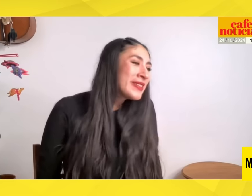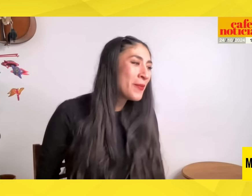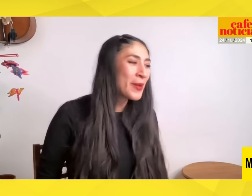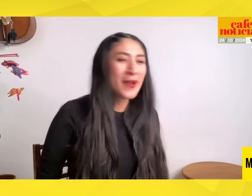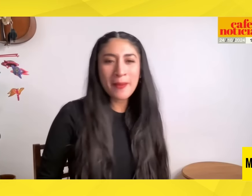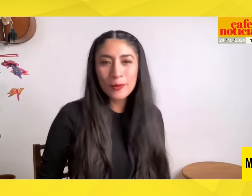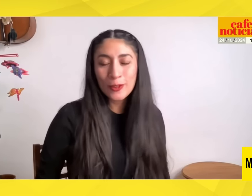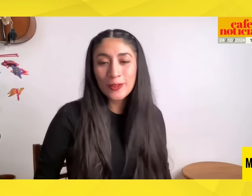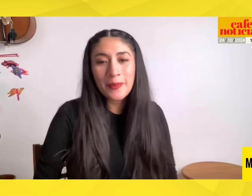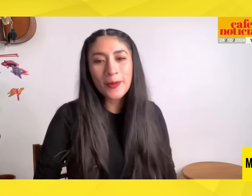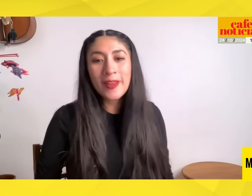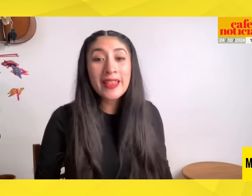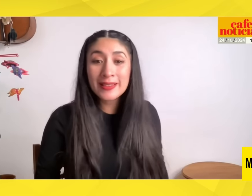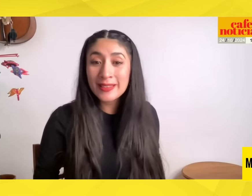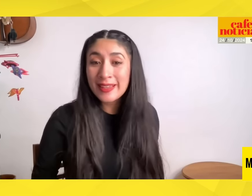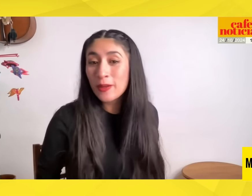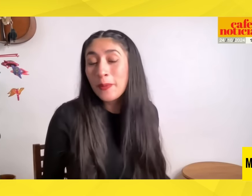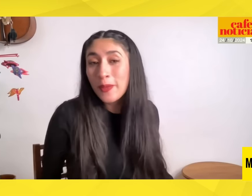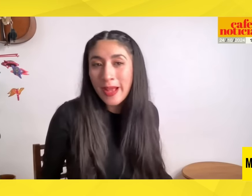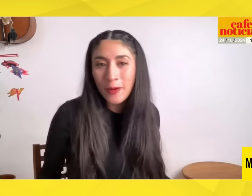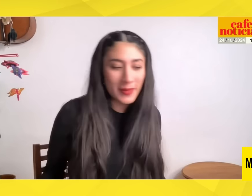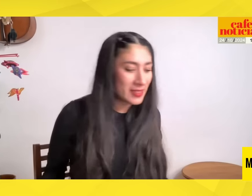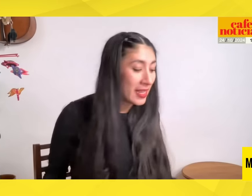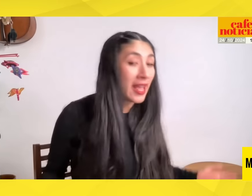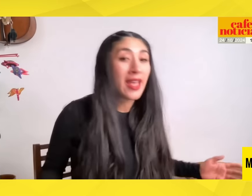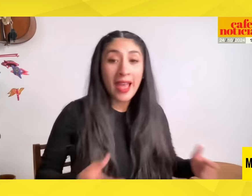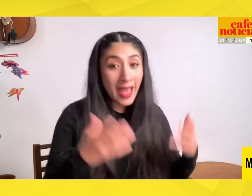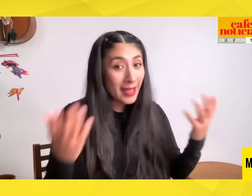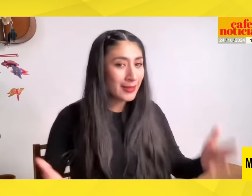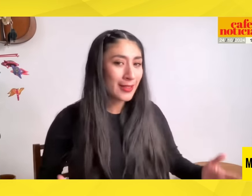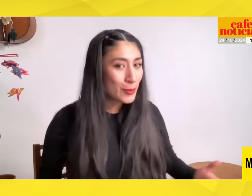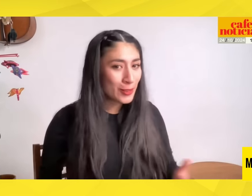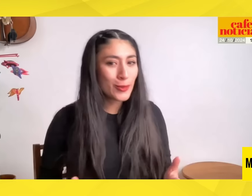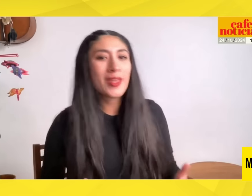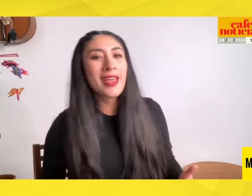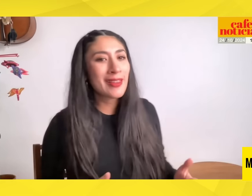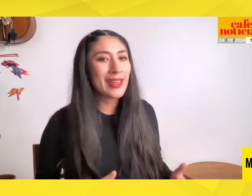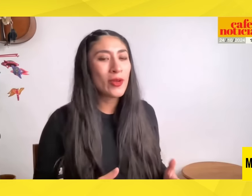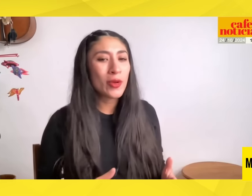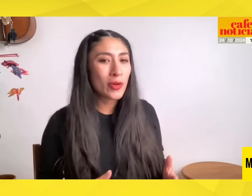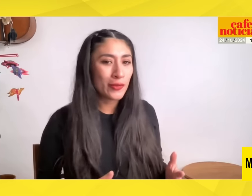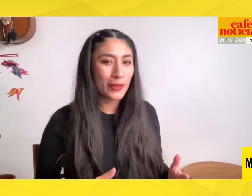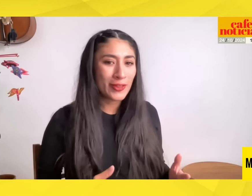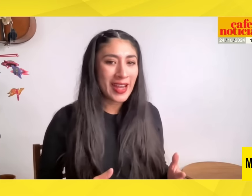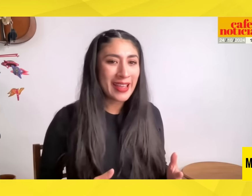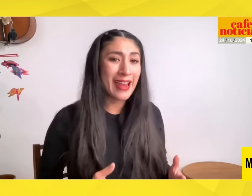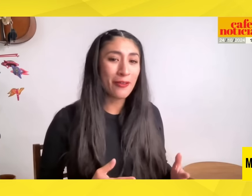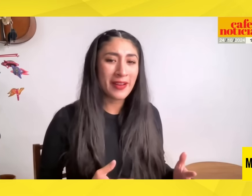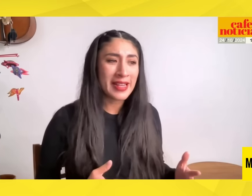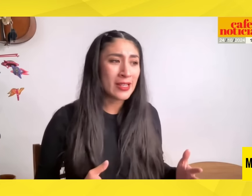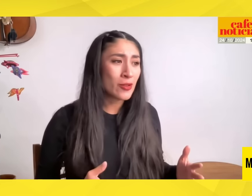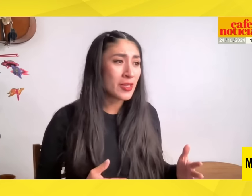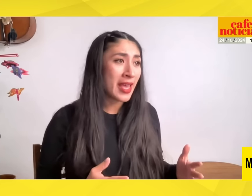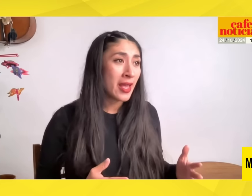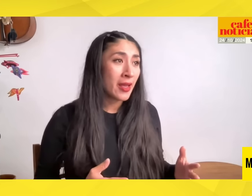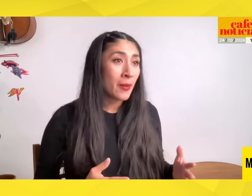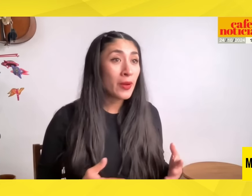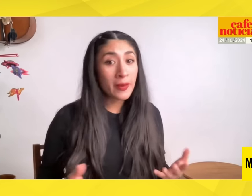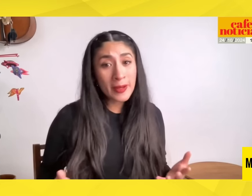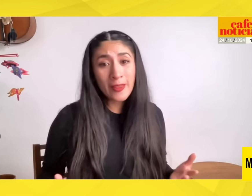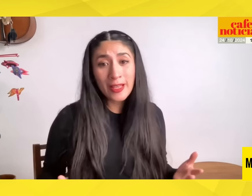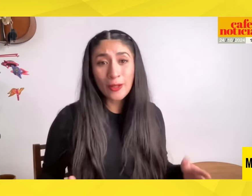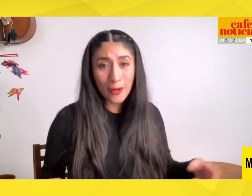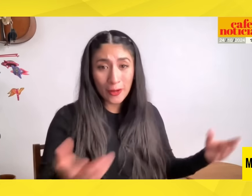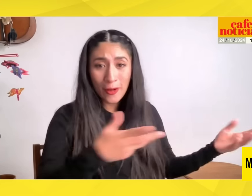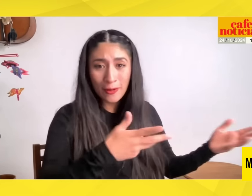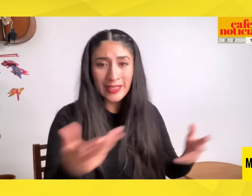Bueno pues a lo mejor a muchos sí podrá decir y podrá convencer Ay sí un estudiante que logró confrontar a Gerardo Fernández Noroña